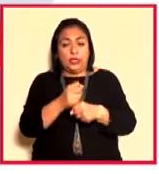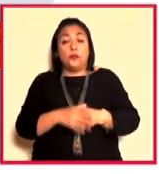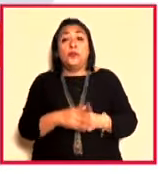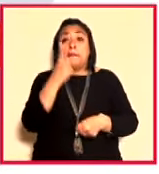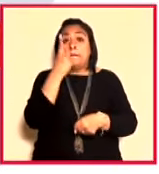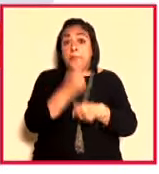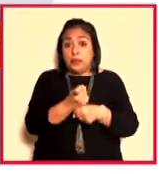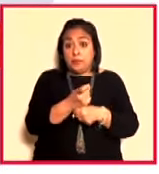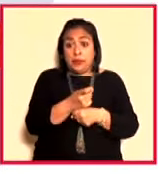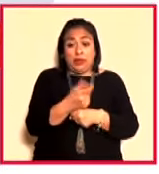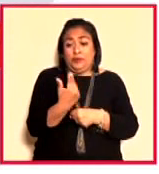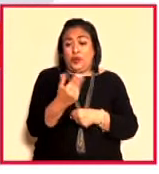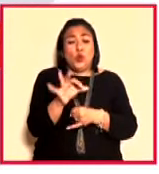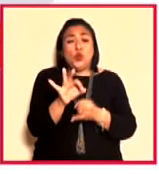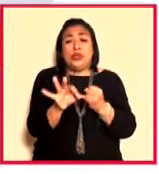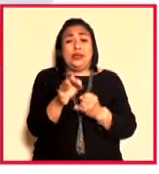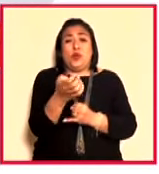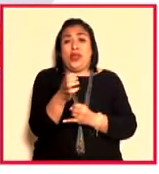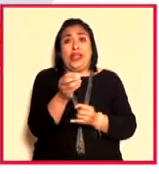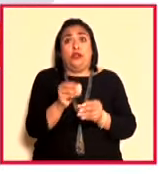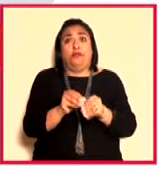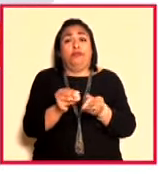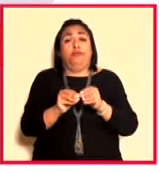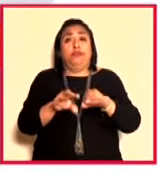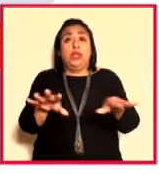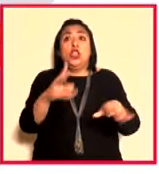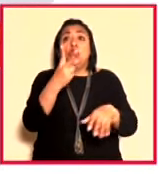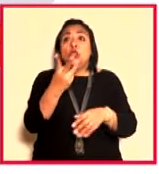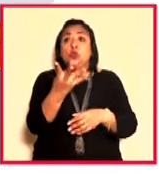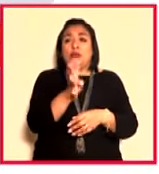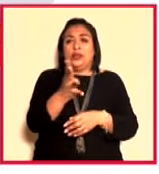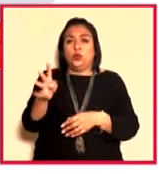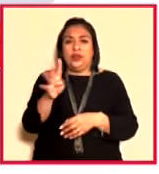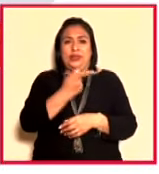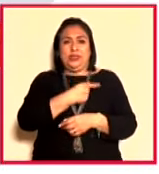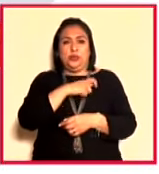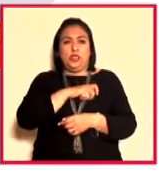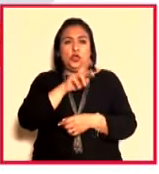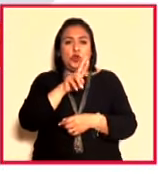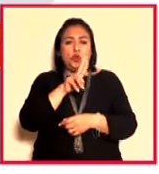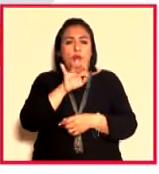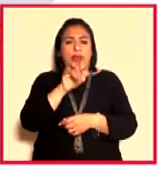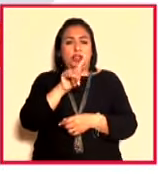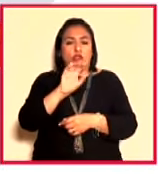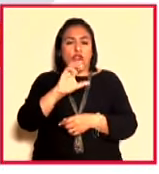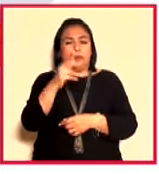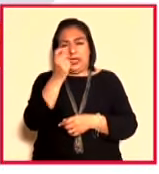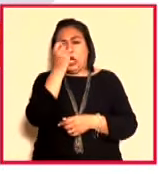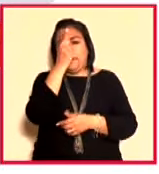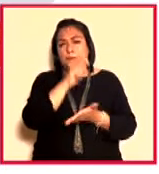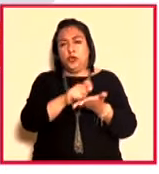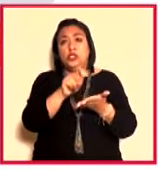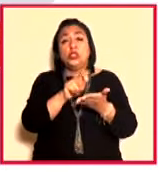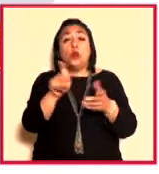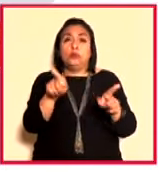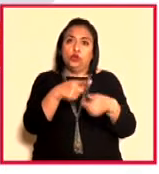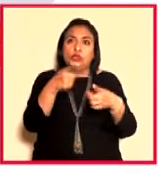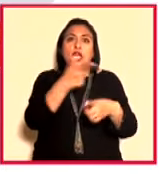sale ahora a fines de este mes, que son 2 cuartetos del español Ruperto Chapí. Chapí es un compositor que quienes gusten de la